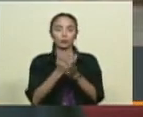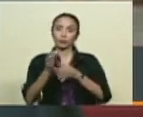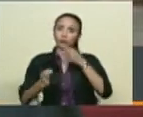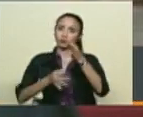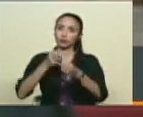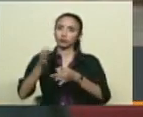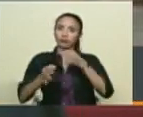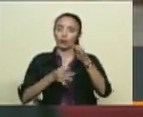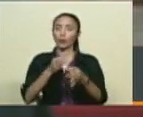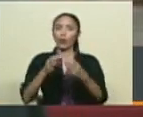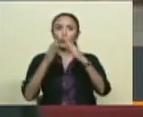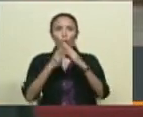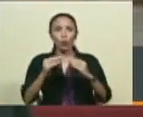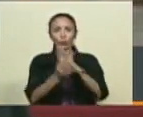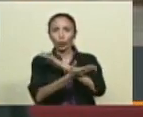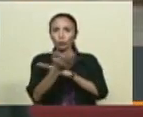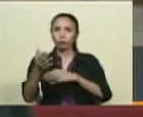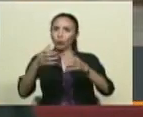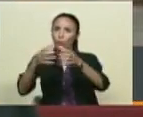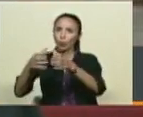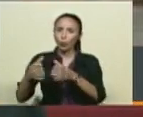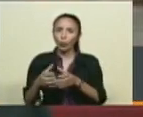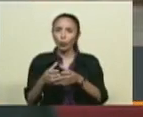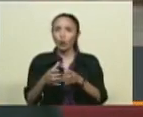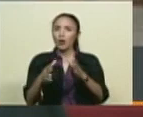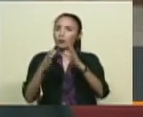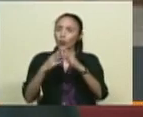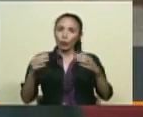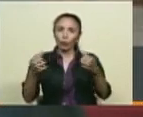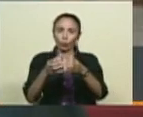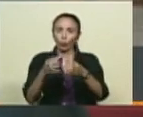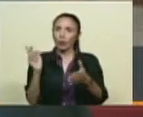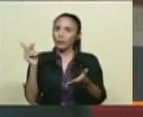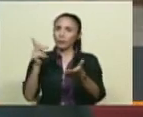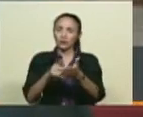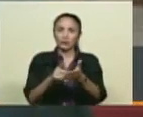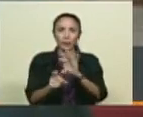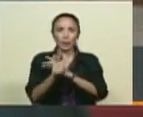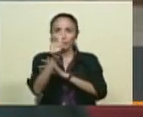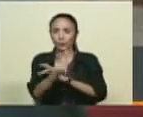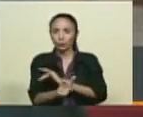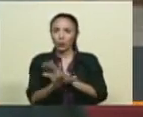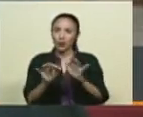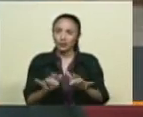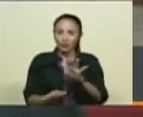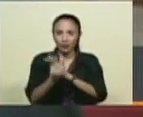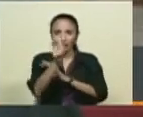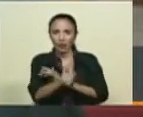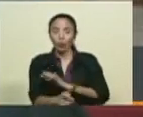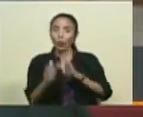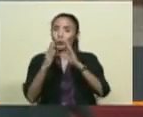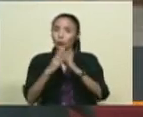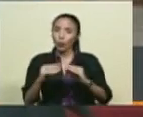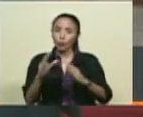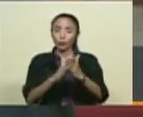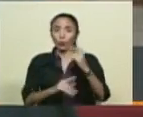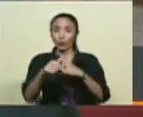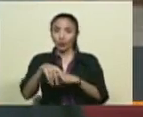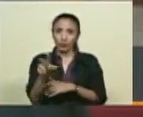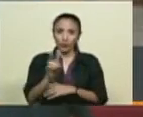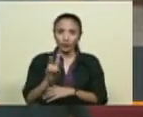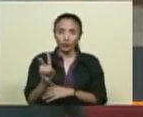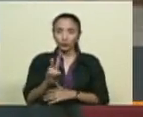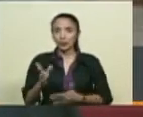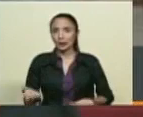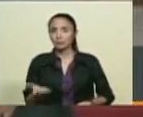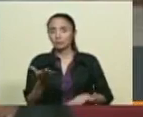todo secretario general de la organización y todo participante en el mercado petrolero tiene que ver en Venezuela